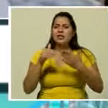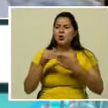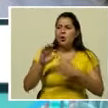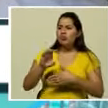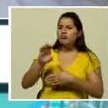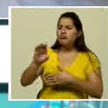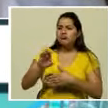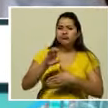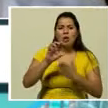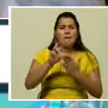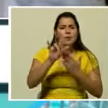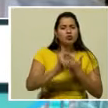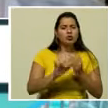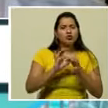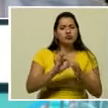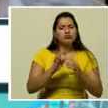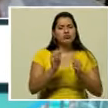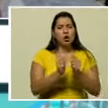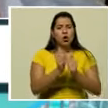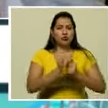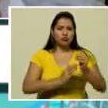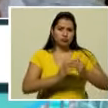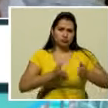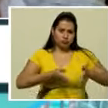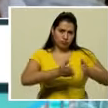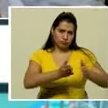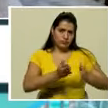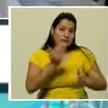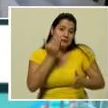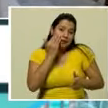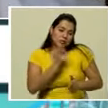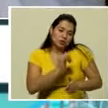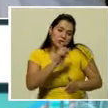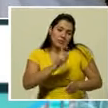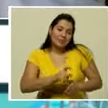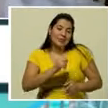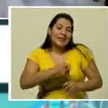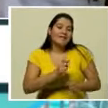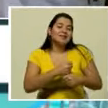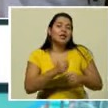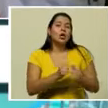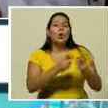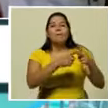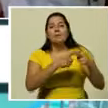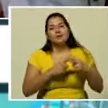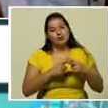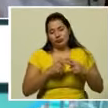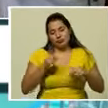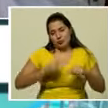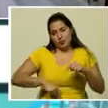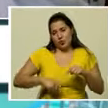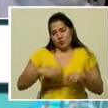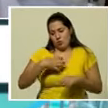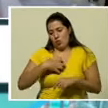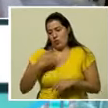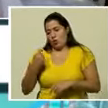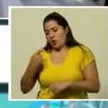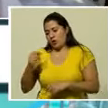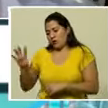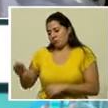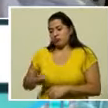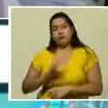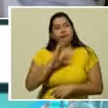infraestructura, porque obviamente sabemos que esto tiene que hacerse a través de un crédito y que no es posible sacarlo de nuestras propias,